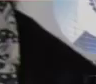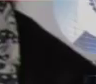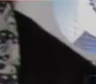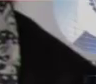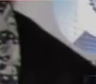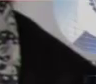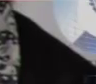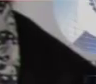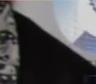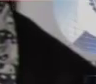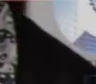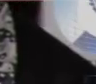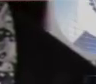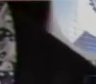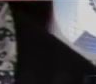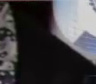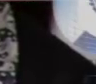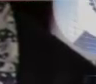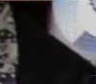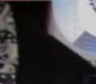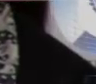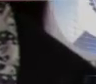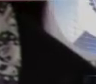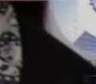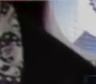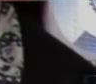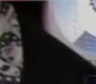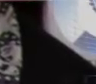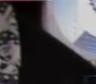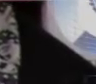ayuda en el manejo administrativo